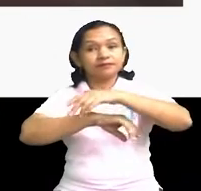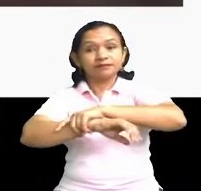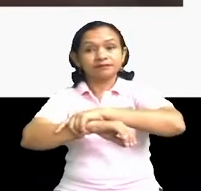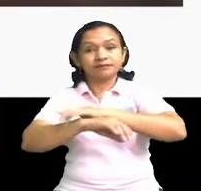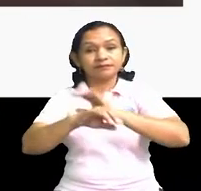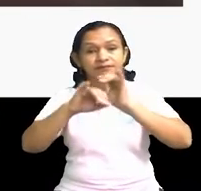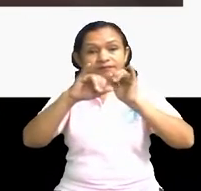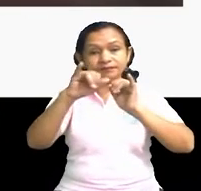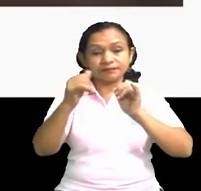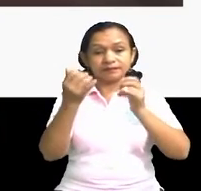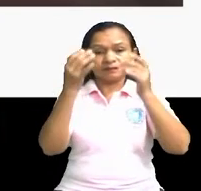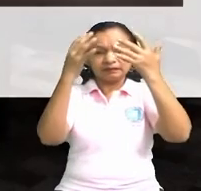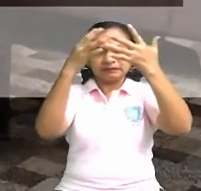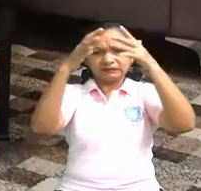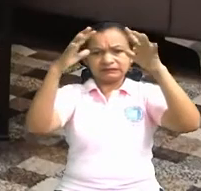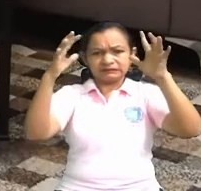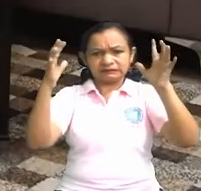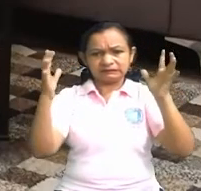Eran